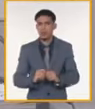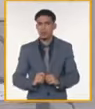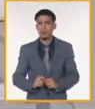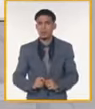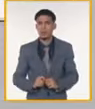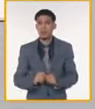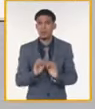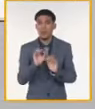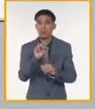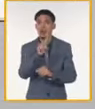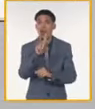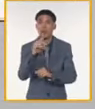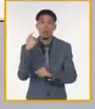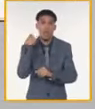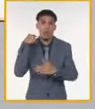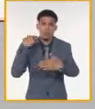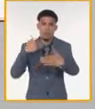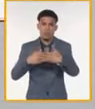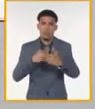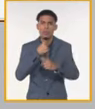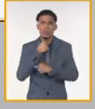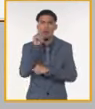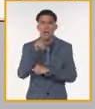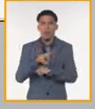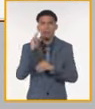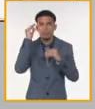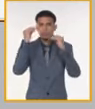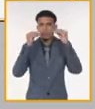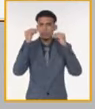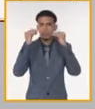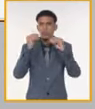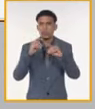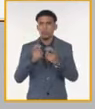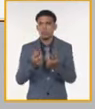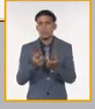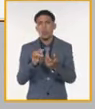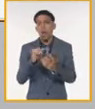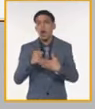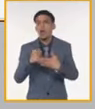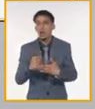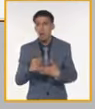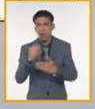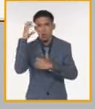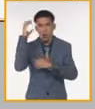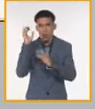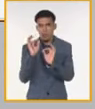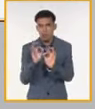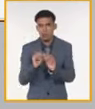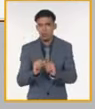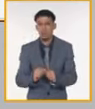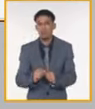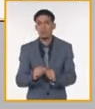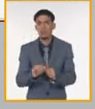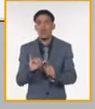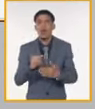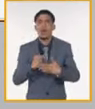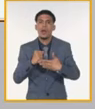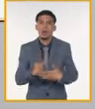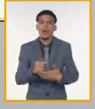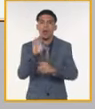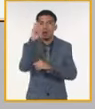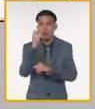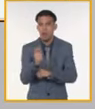12 años evaluando la objetividad el impacto que ha tenido la vocación o los objetivos de fomento de Estas actividades y la